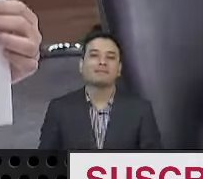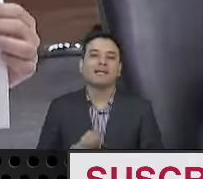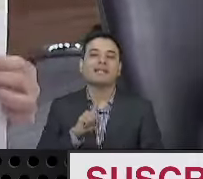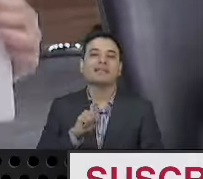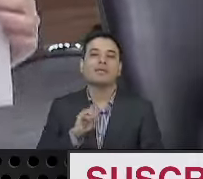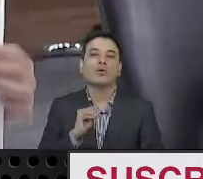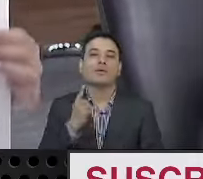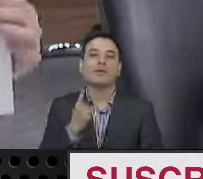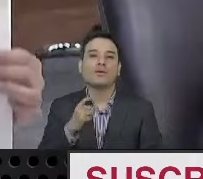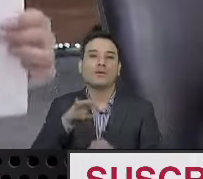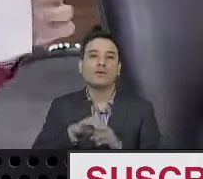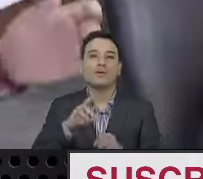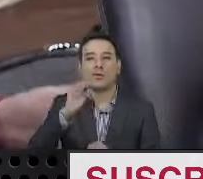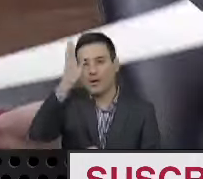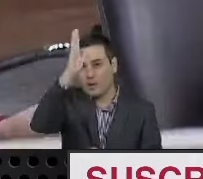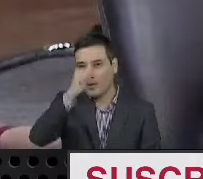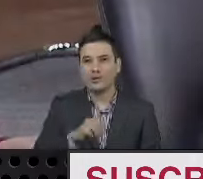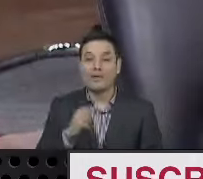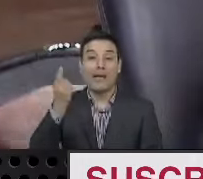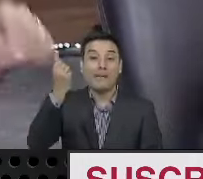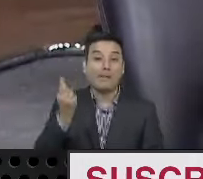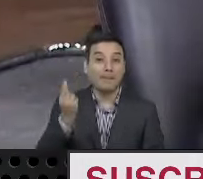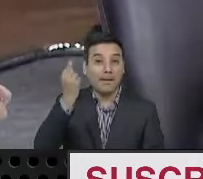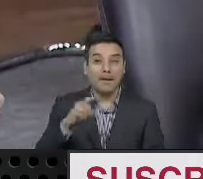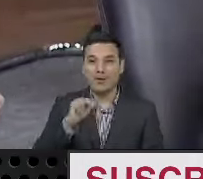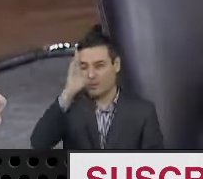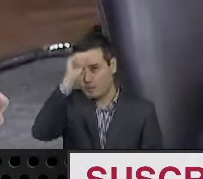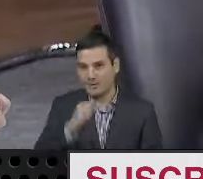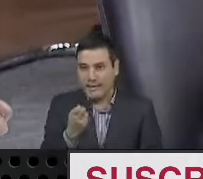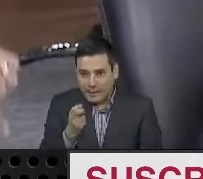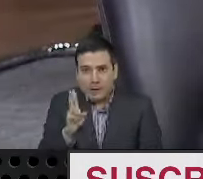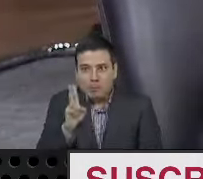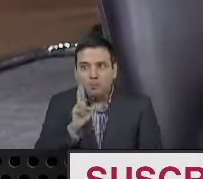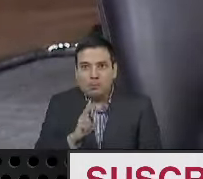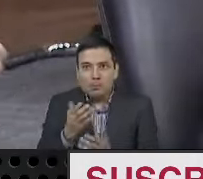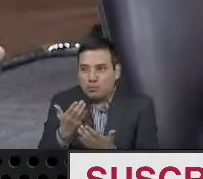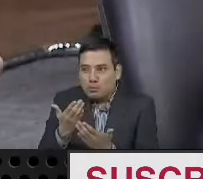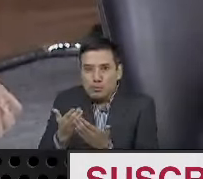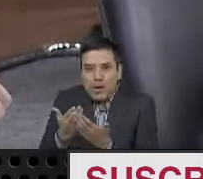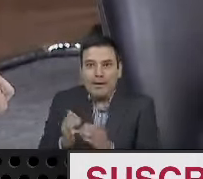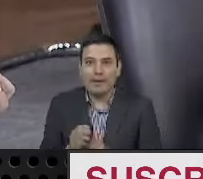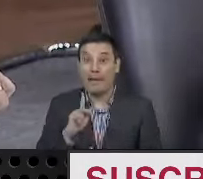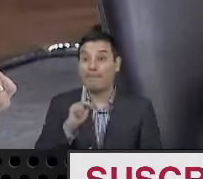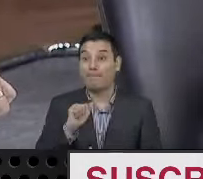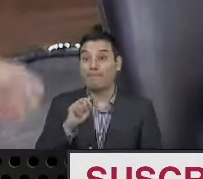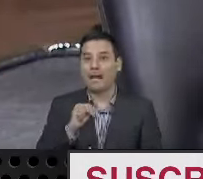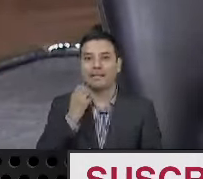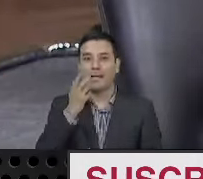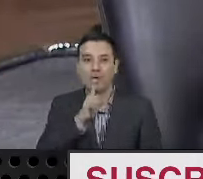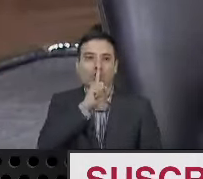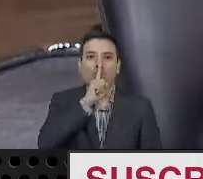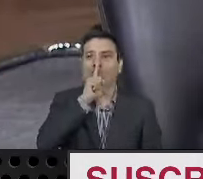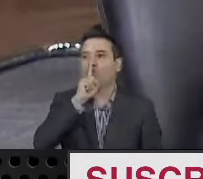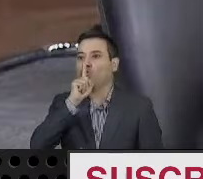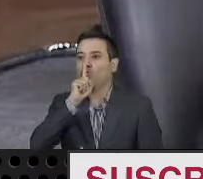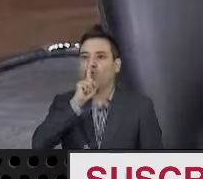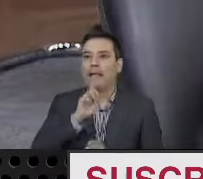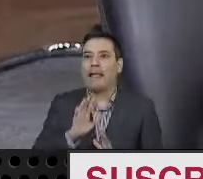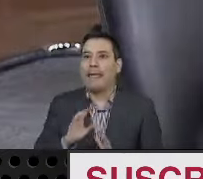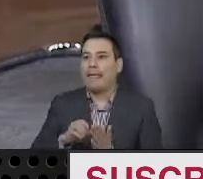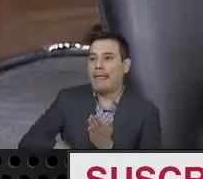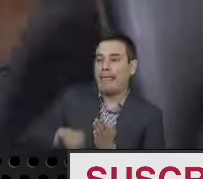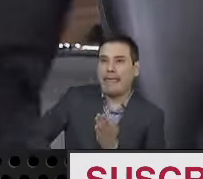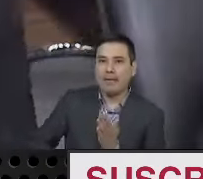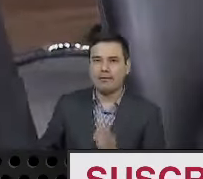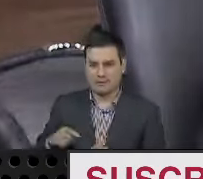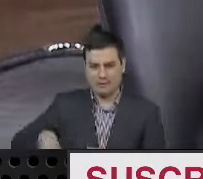votos en contra de dar recursos a los programas sociales estos hechos son los que ellos quieren ocultar y lo que vamos a hacer en morena es justamente